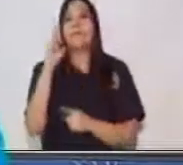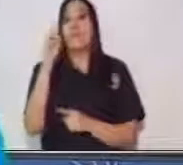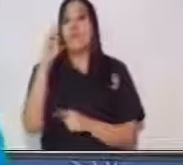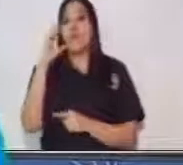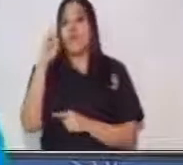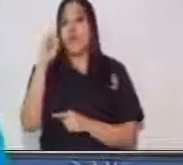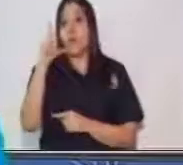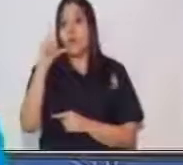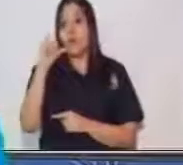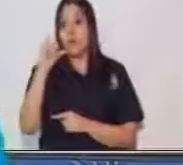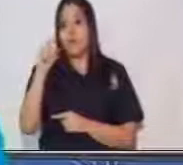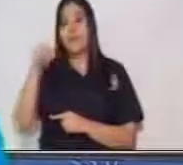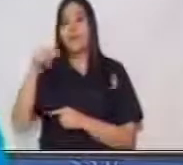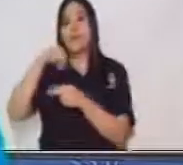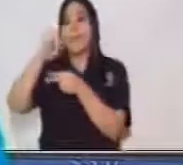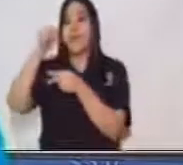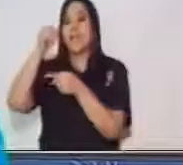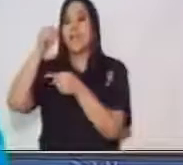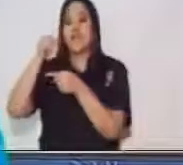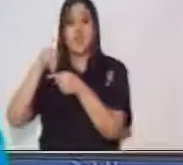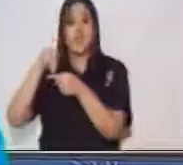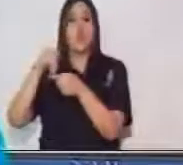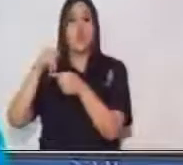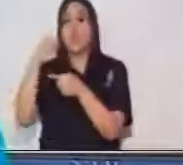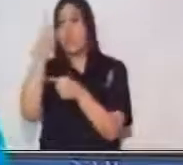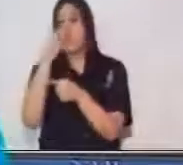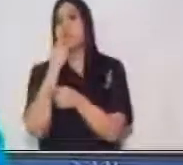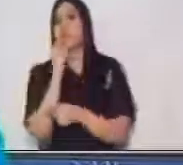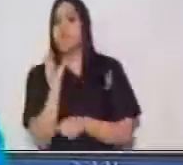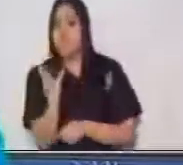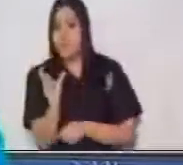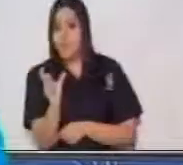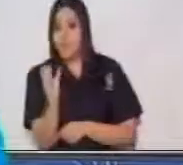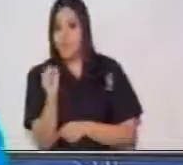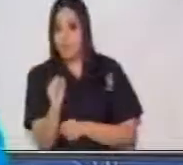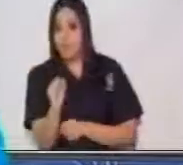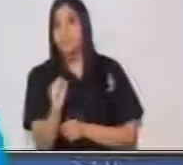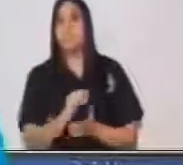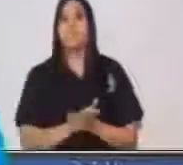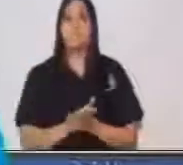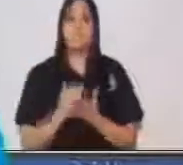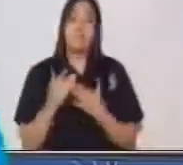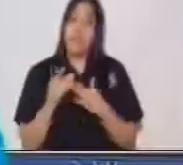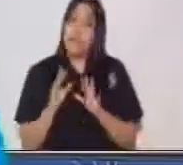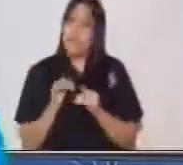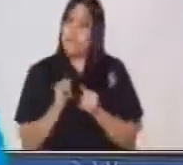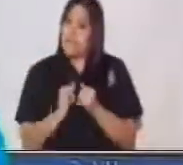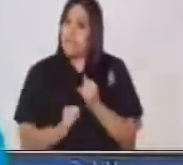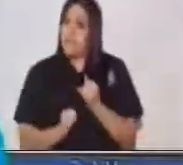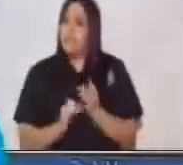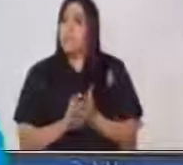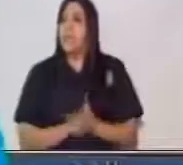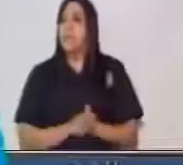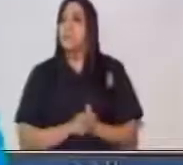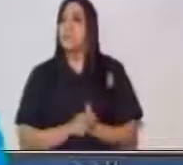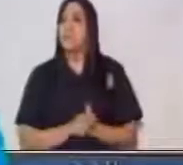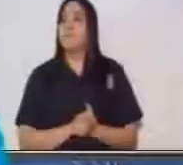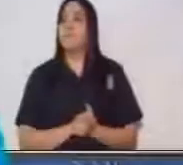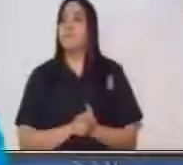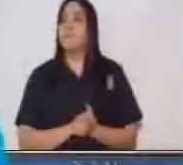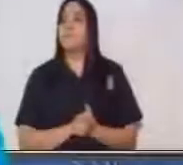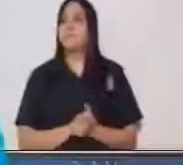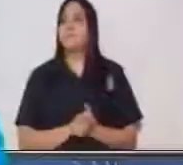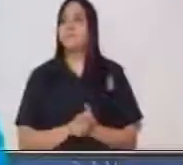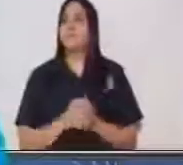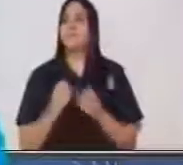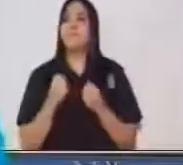brócoli es el núcleo del sujeto. Muy bien, para ir concluyendo vamos a